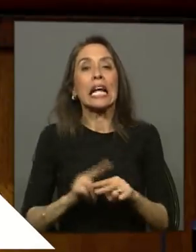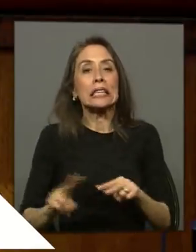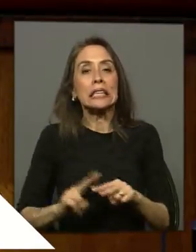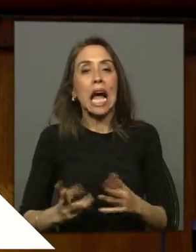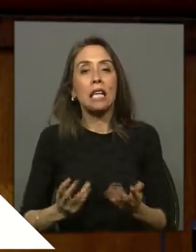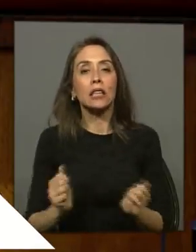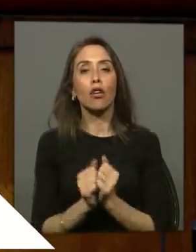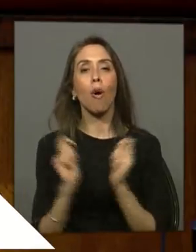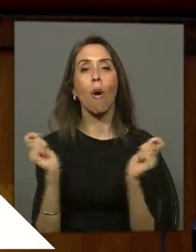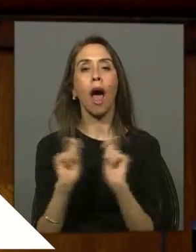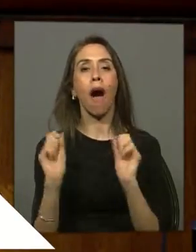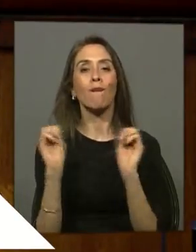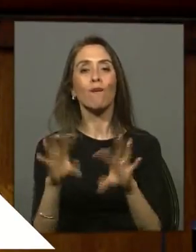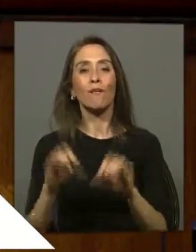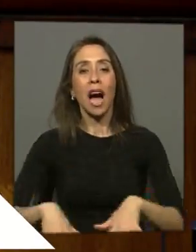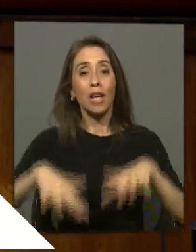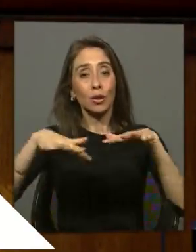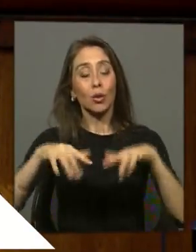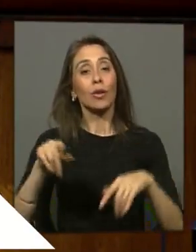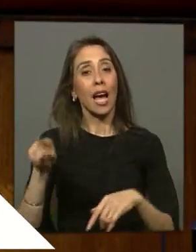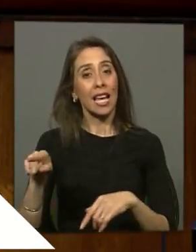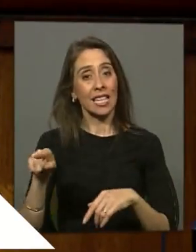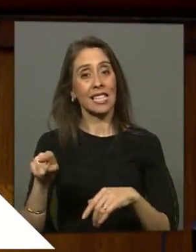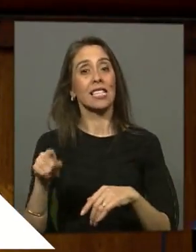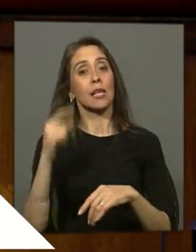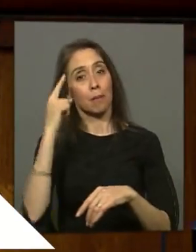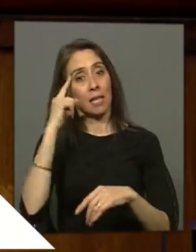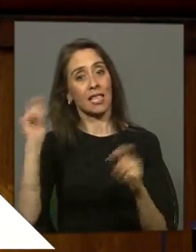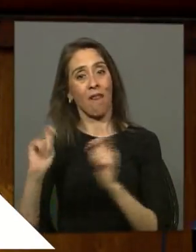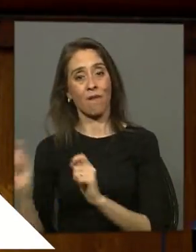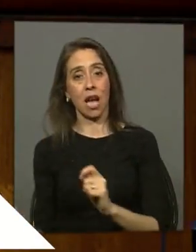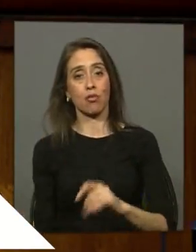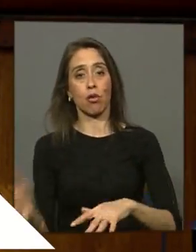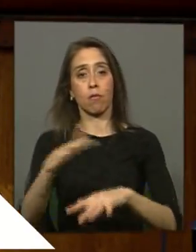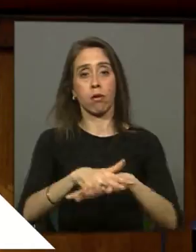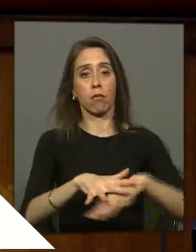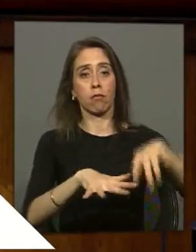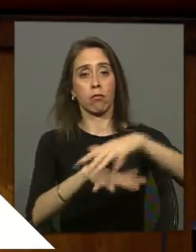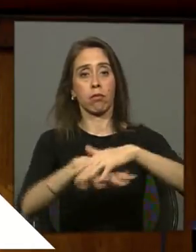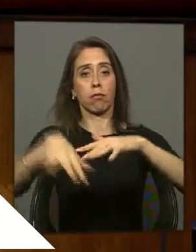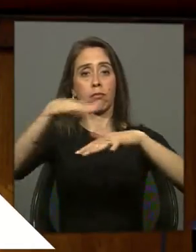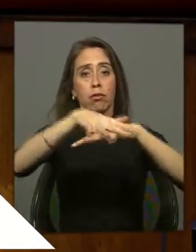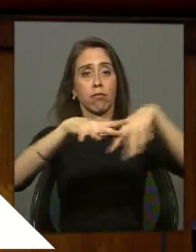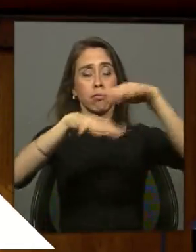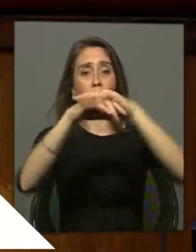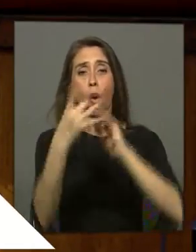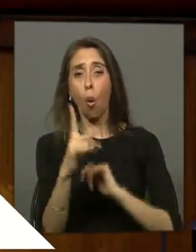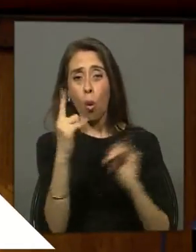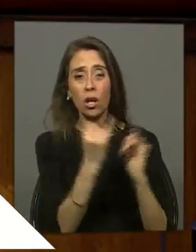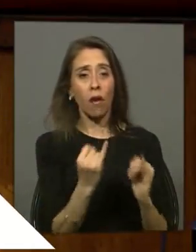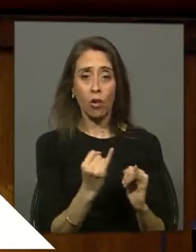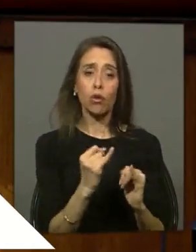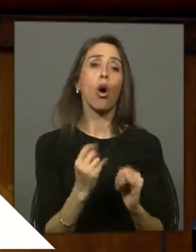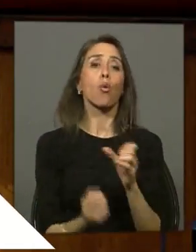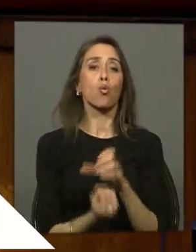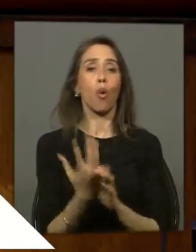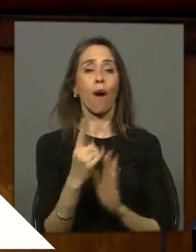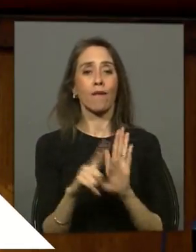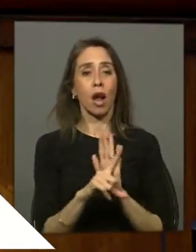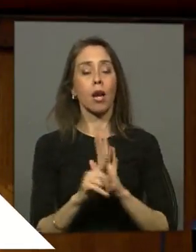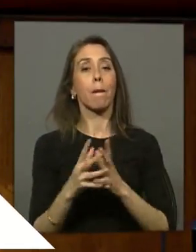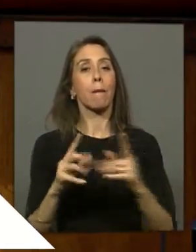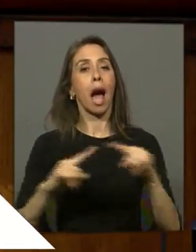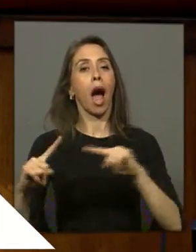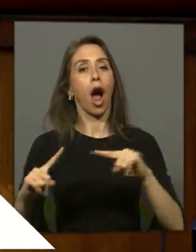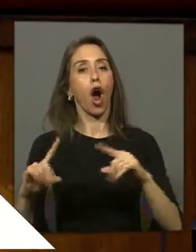en forma integral ya que el relleno sanitario no es la única alternativa para su tratamiento este nuevo marco legal debiese propender a una mayor coordinación